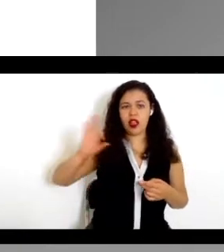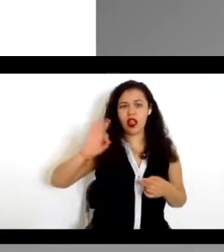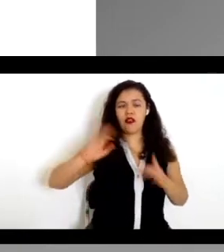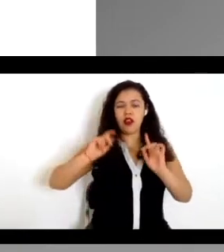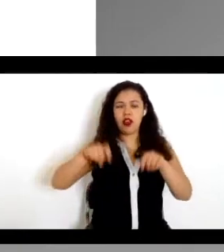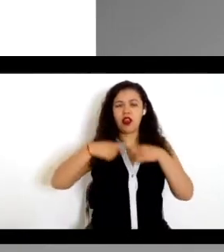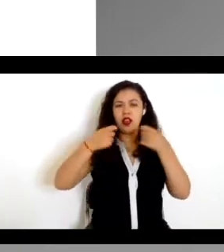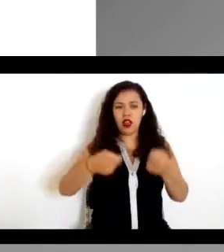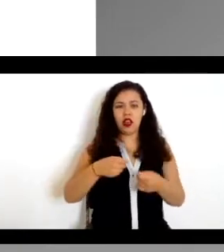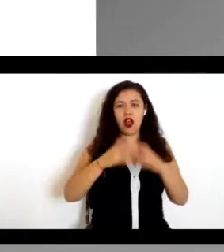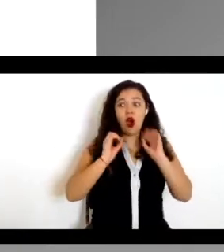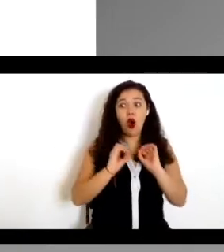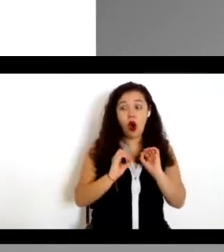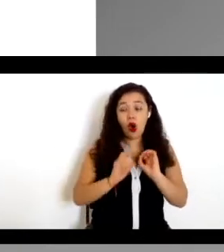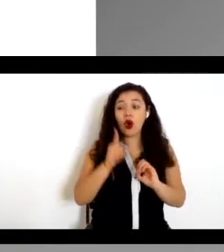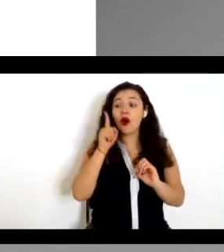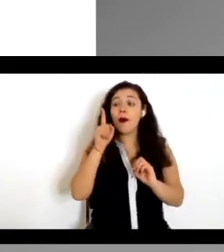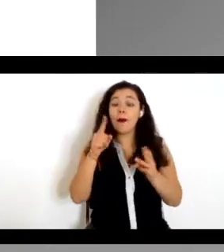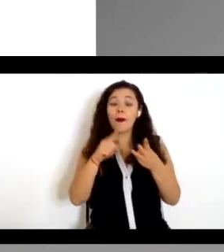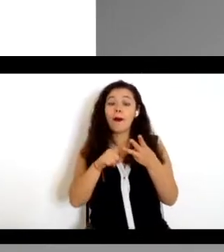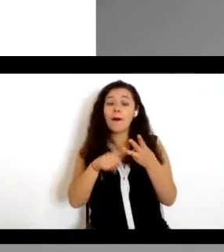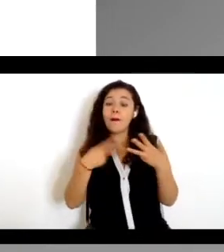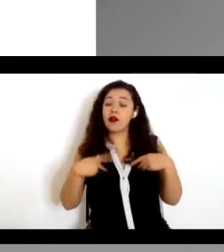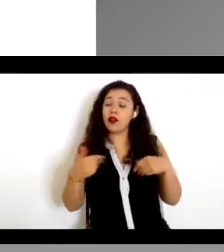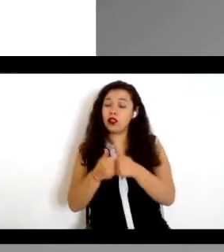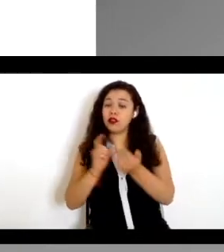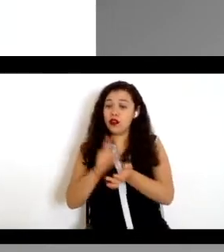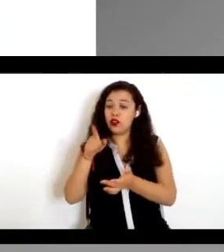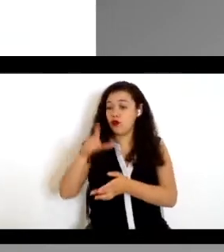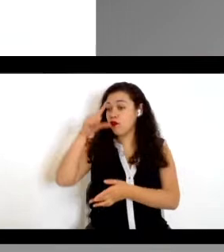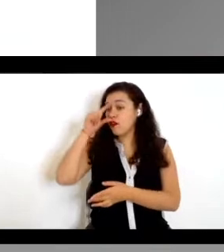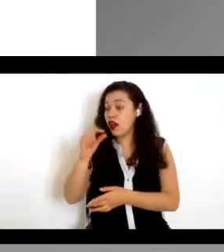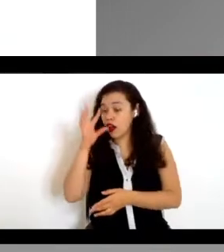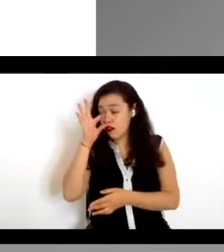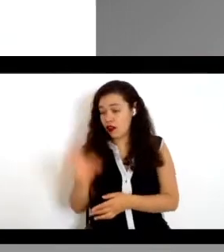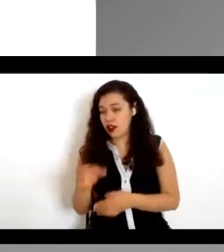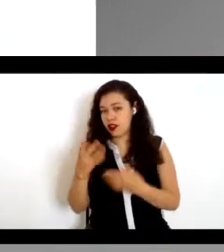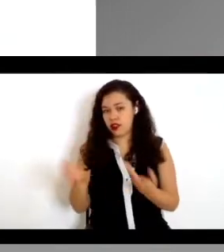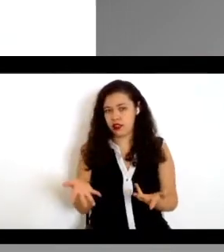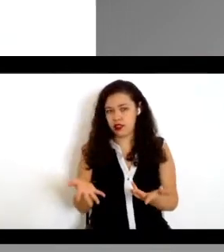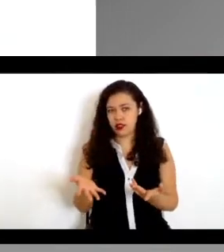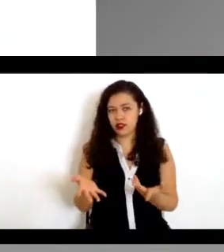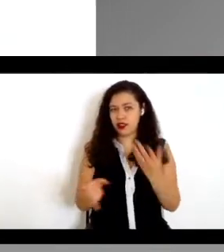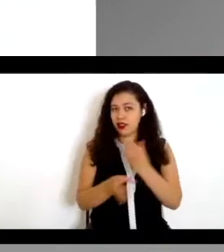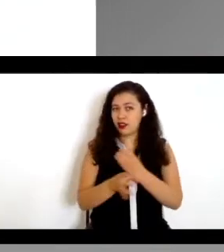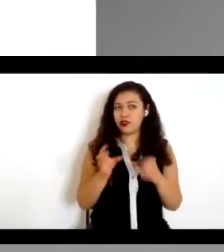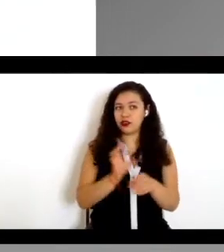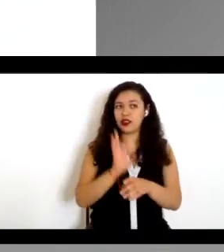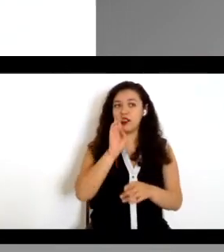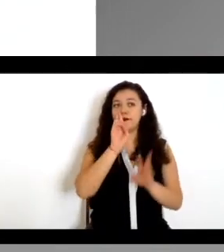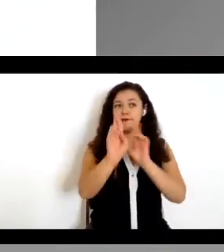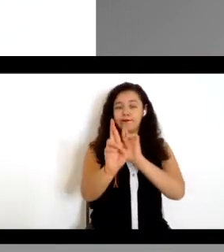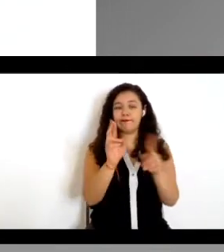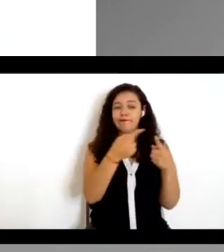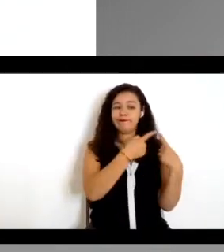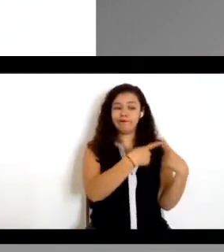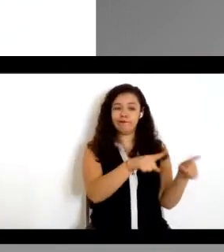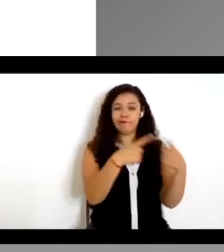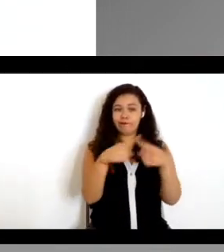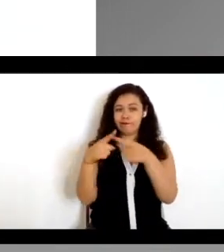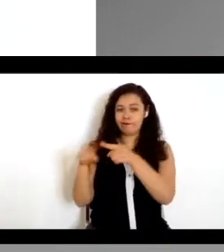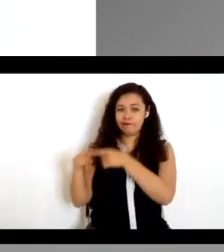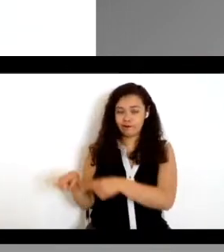o tu persona con discapacidad. Y verán que los resultados van a ser muy diferentes. La afluencia y